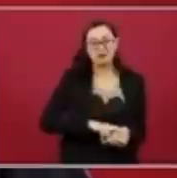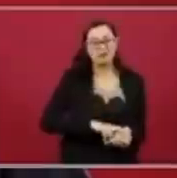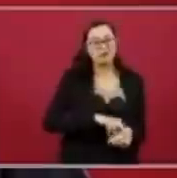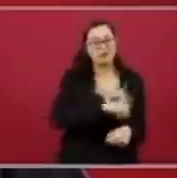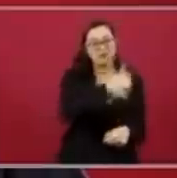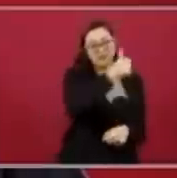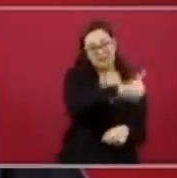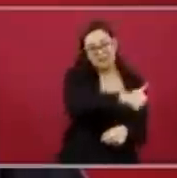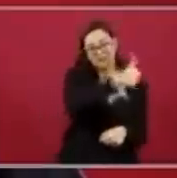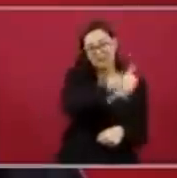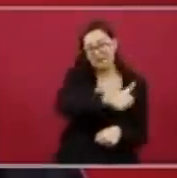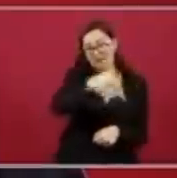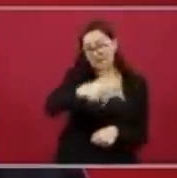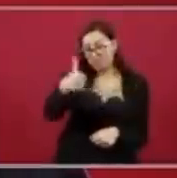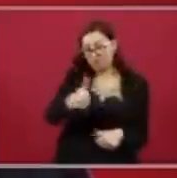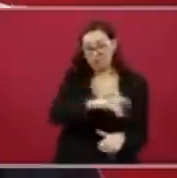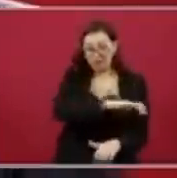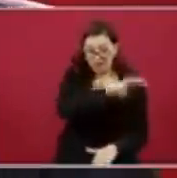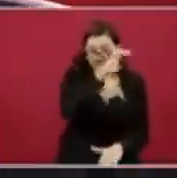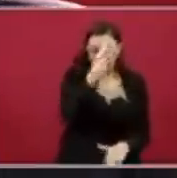que termina